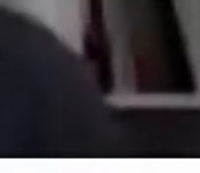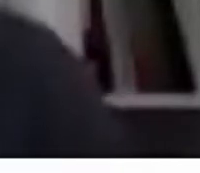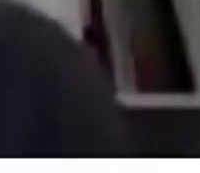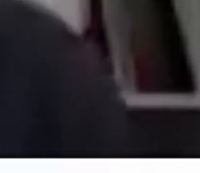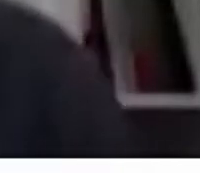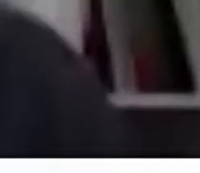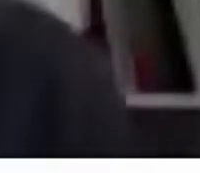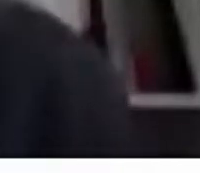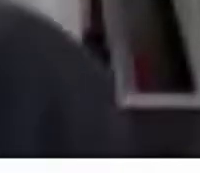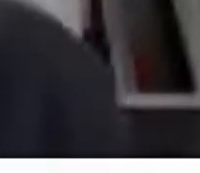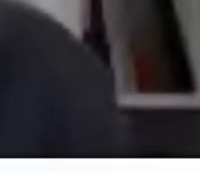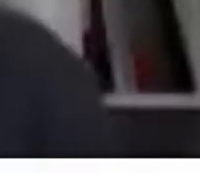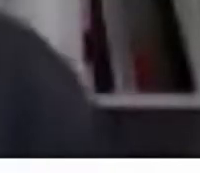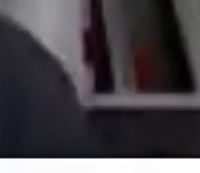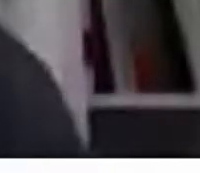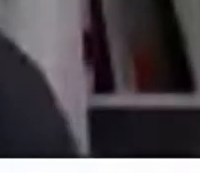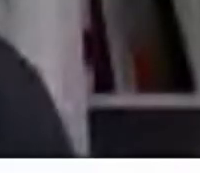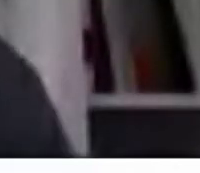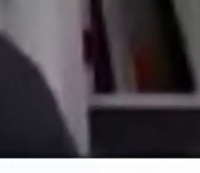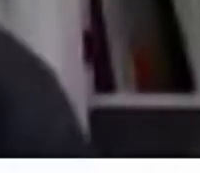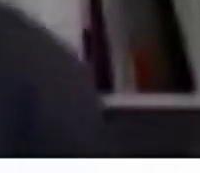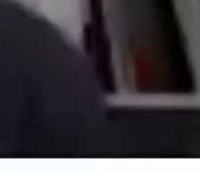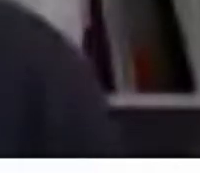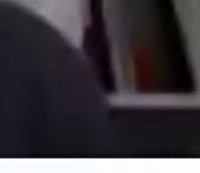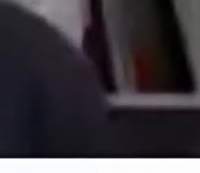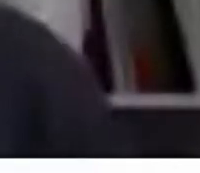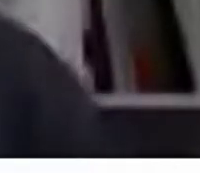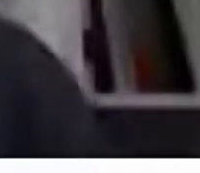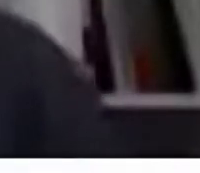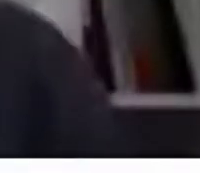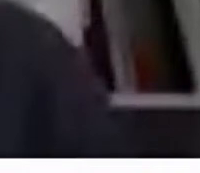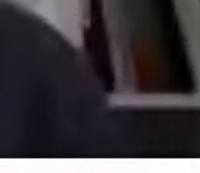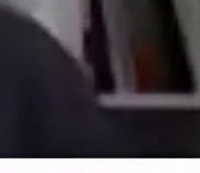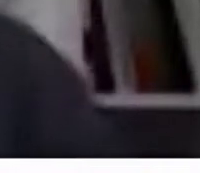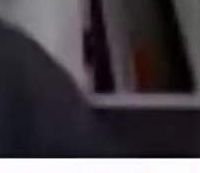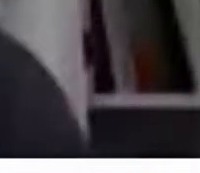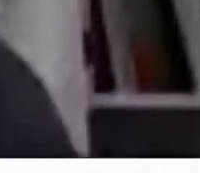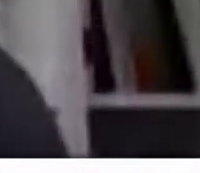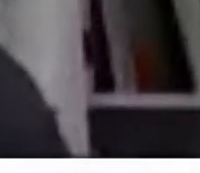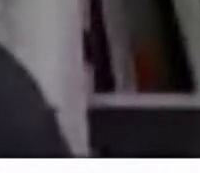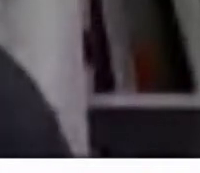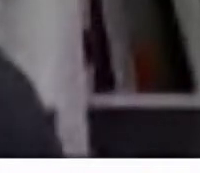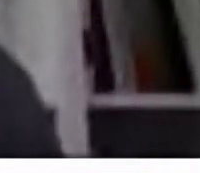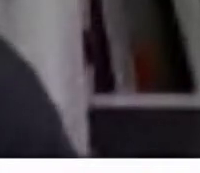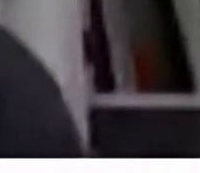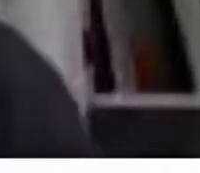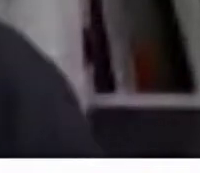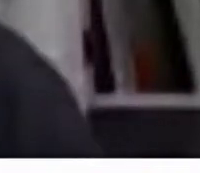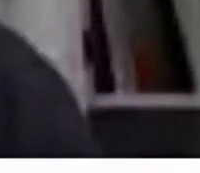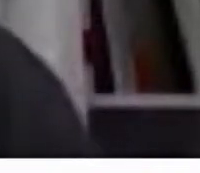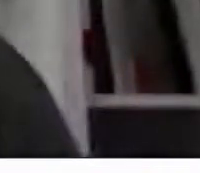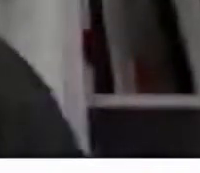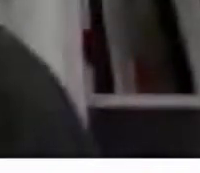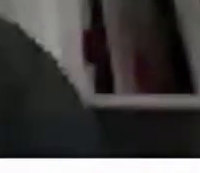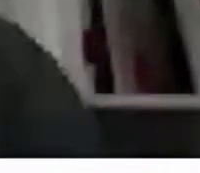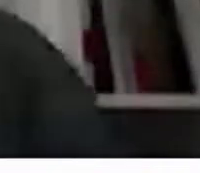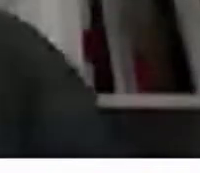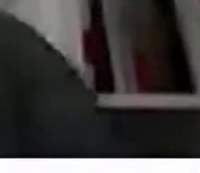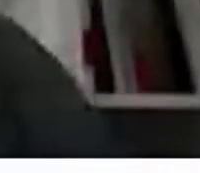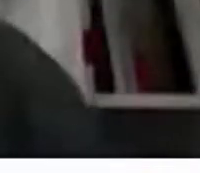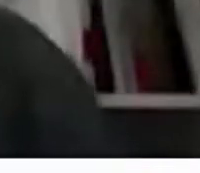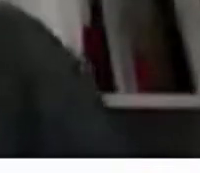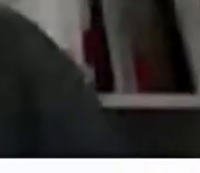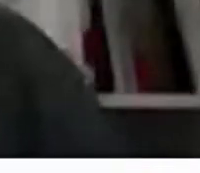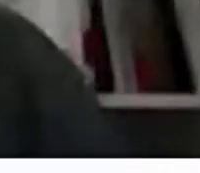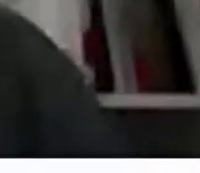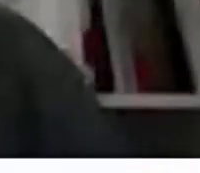caída sistemática del salario real, es la caída sistemática de los sectores asalariados para poder alcanzar bienes de